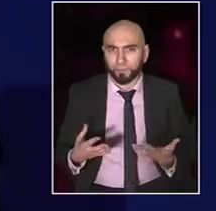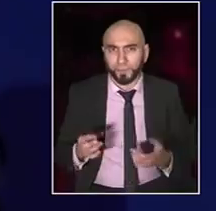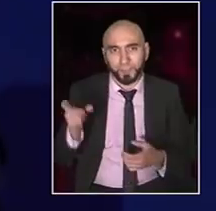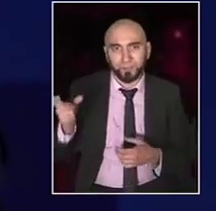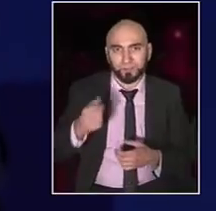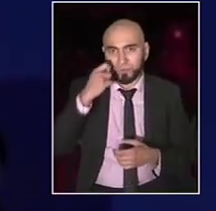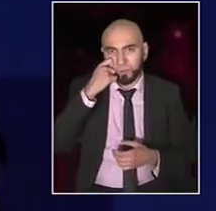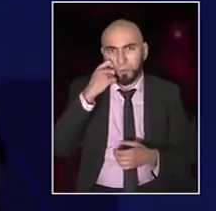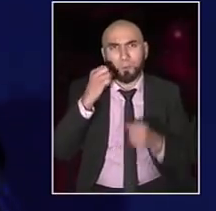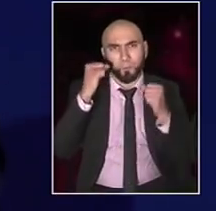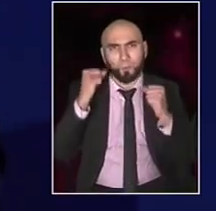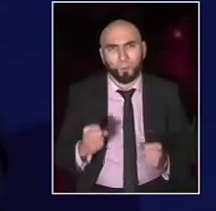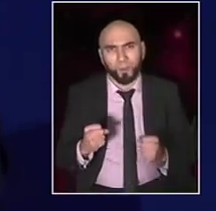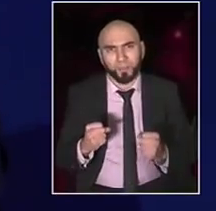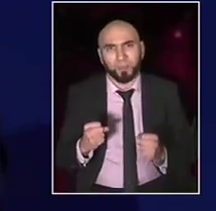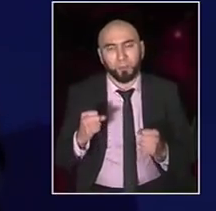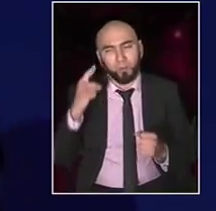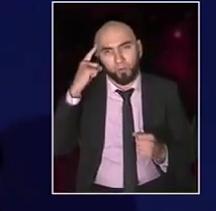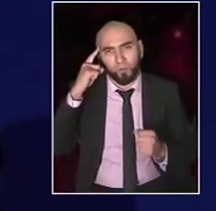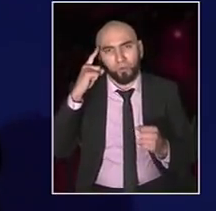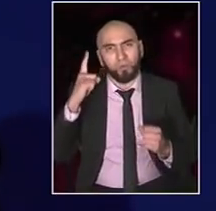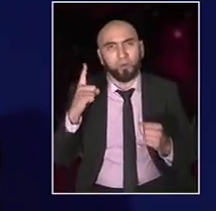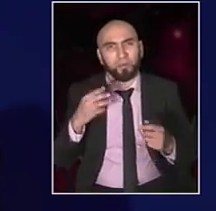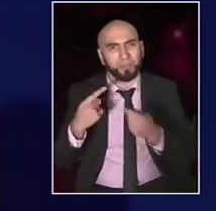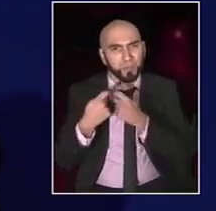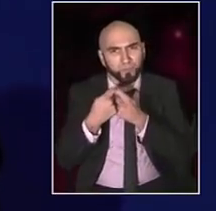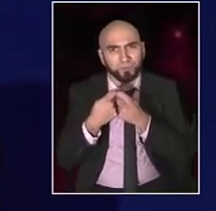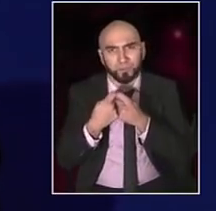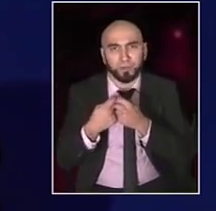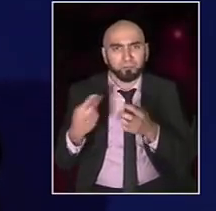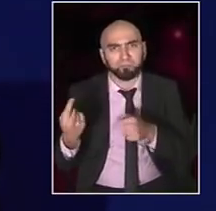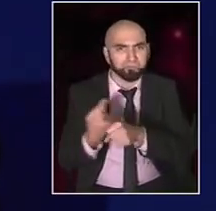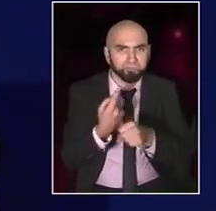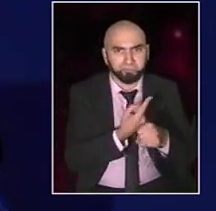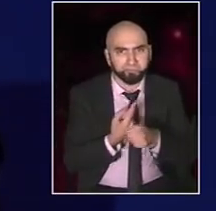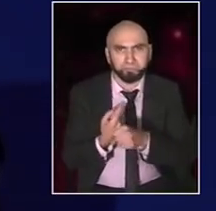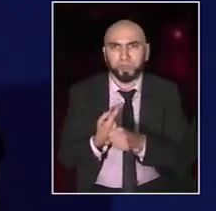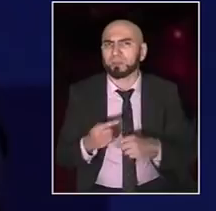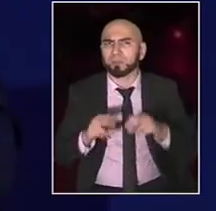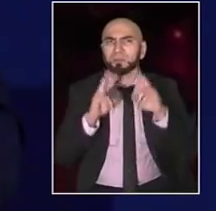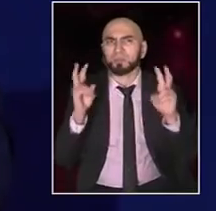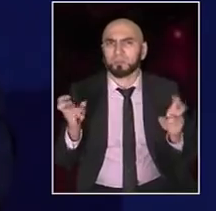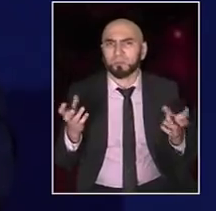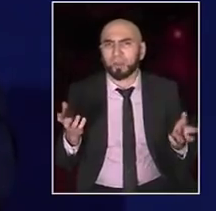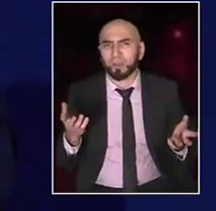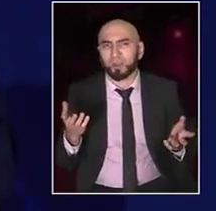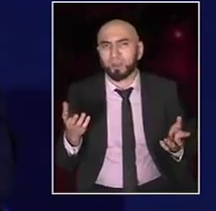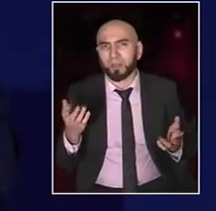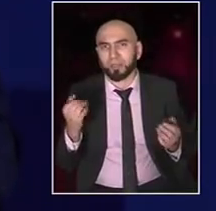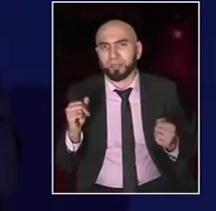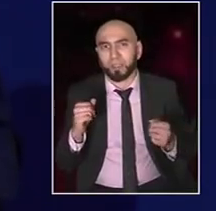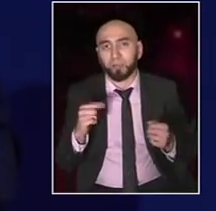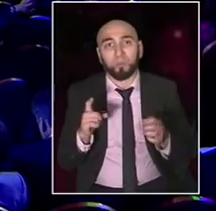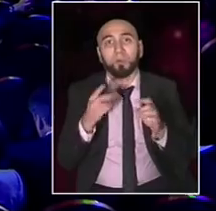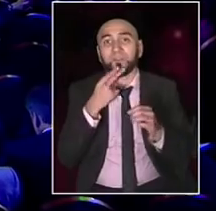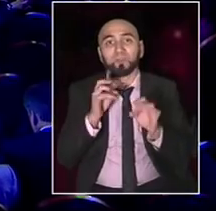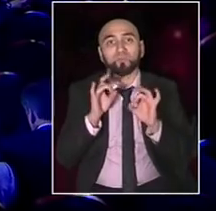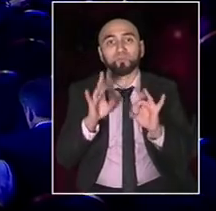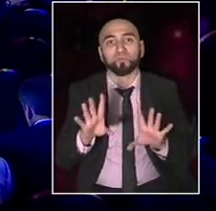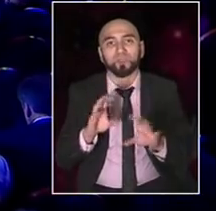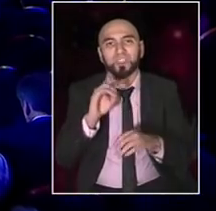generar incluso discusiones como los que se han generado hoy día respecto a la inmortalidad o la prolongación